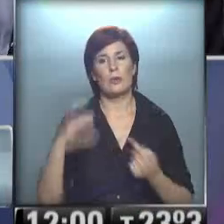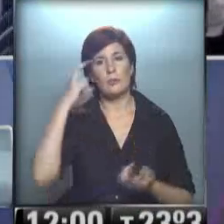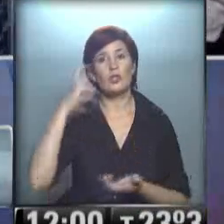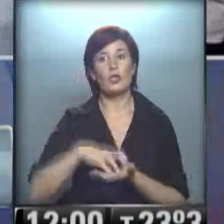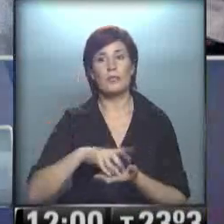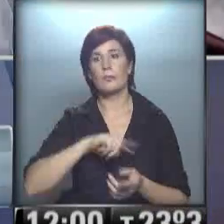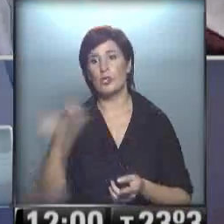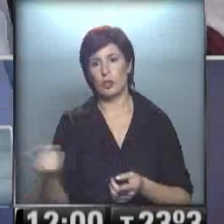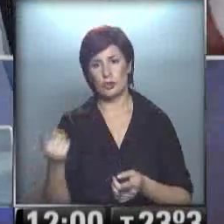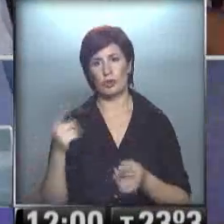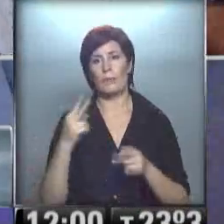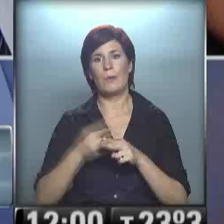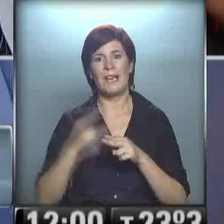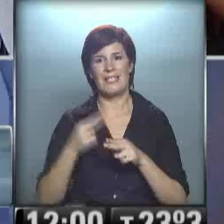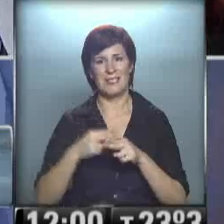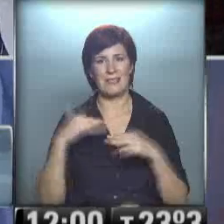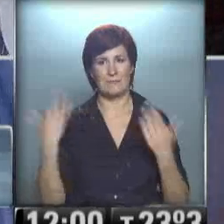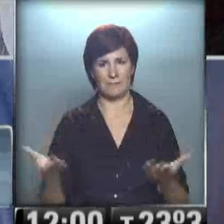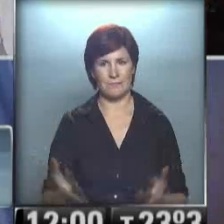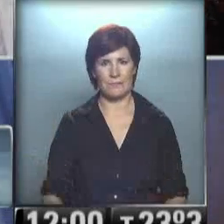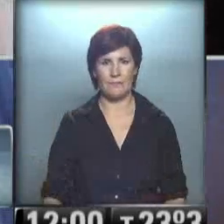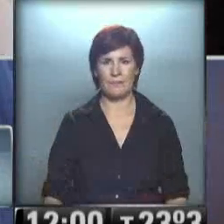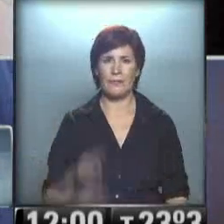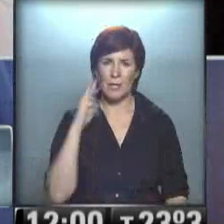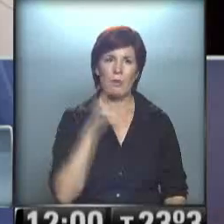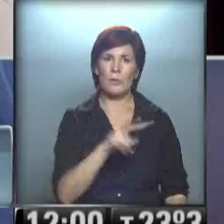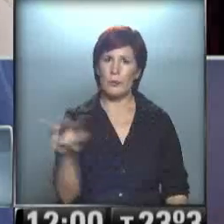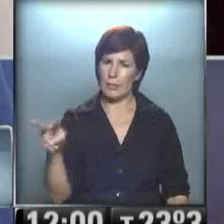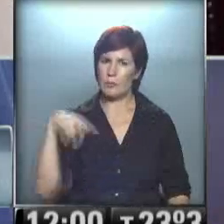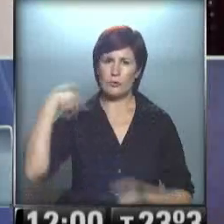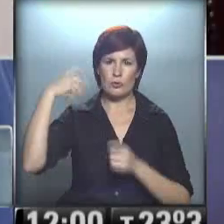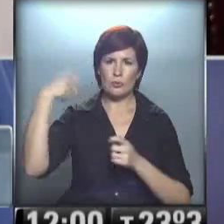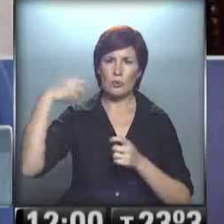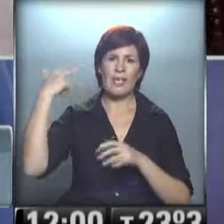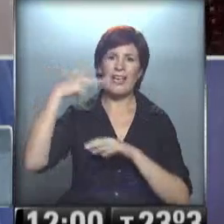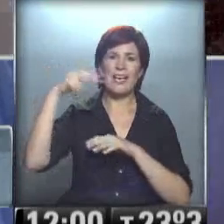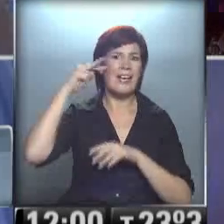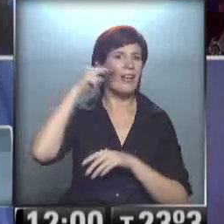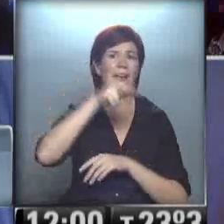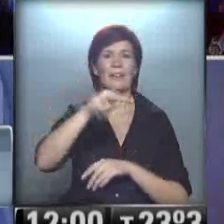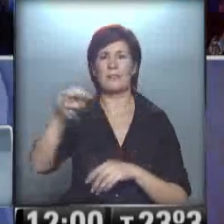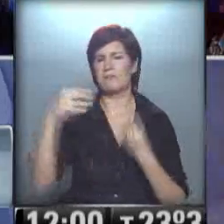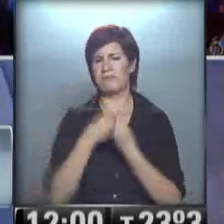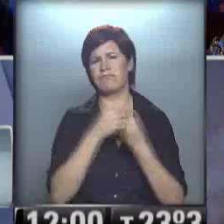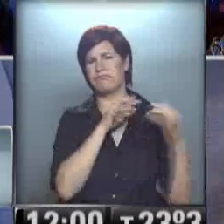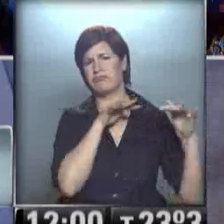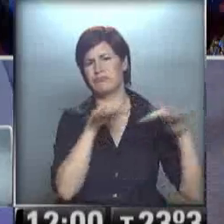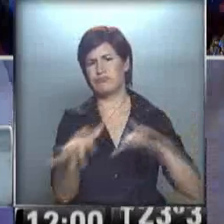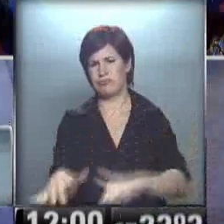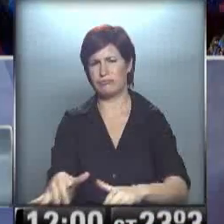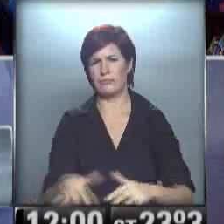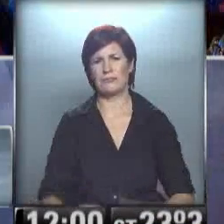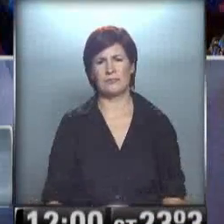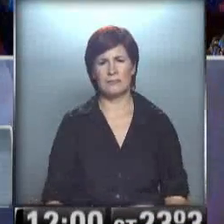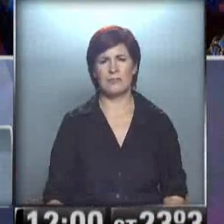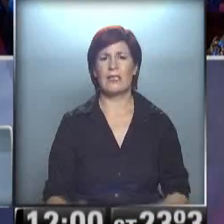vamos al sector de la plaza, donde vislumbramos en esa imagen aérea ya una verdadera multitud esperando a la jefa de Estado. Y ahí